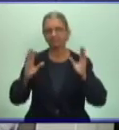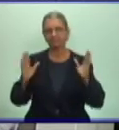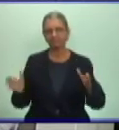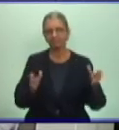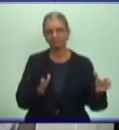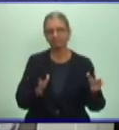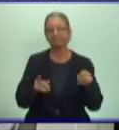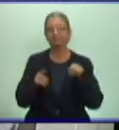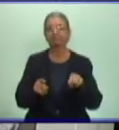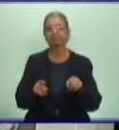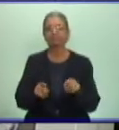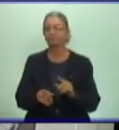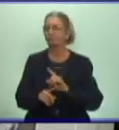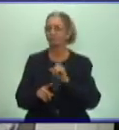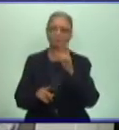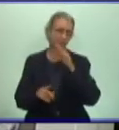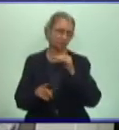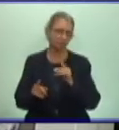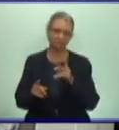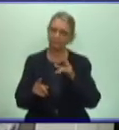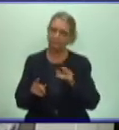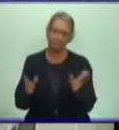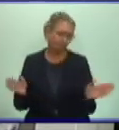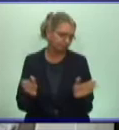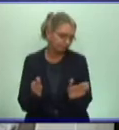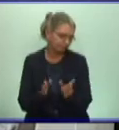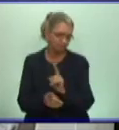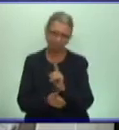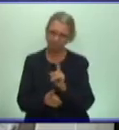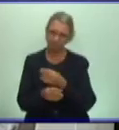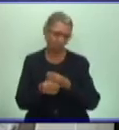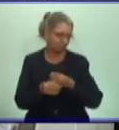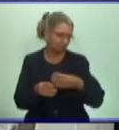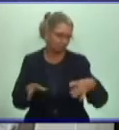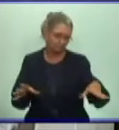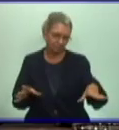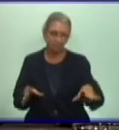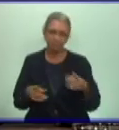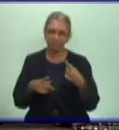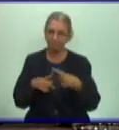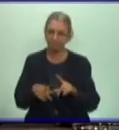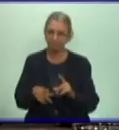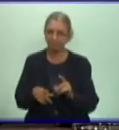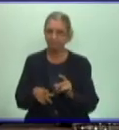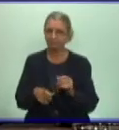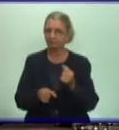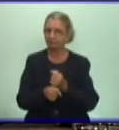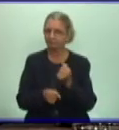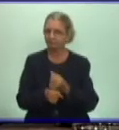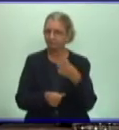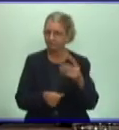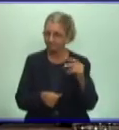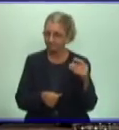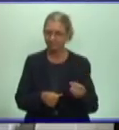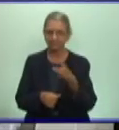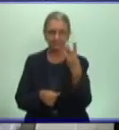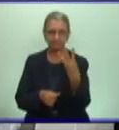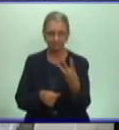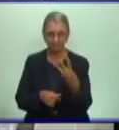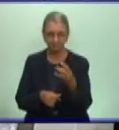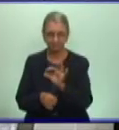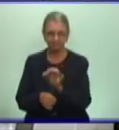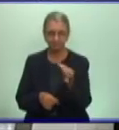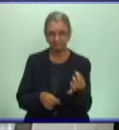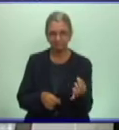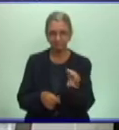hay determinada extensión. Recordamos que realmente la extensión de trabajo práctico no debe exceder de tres cuartillas, por tanto, es síntesis, el esencial y